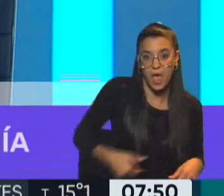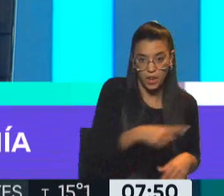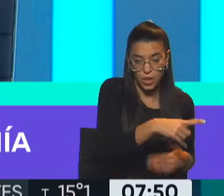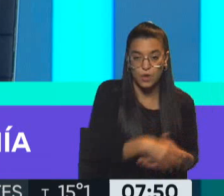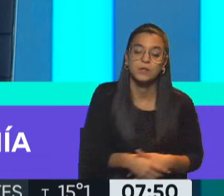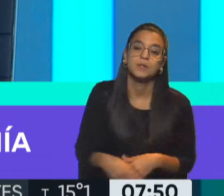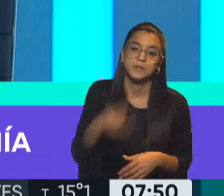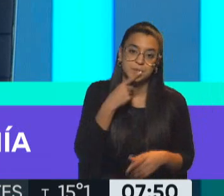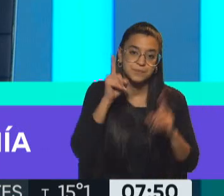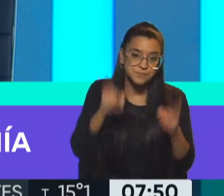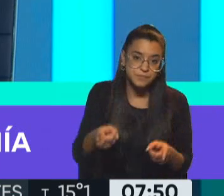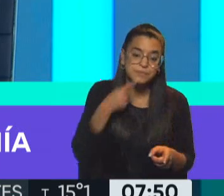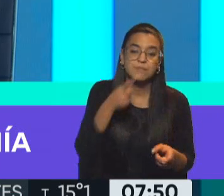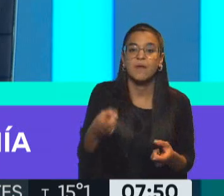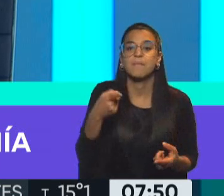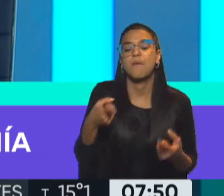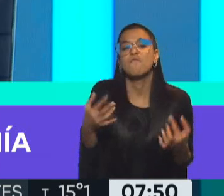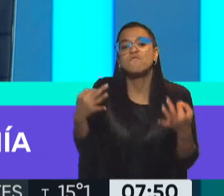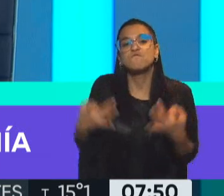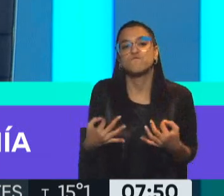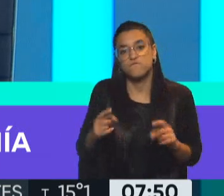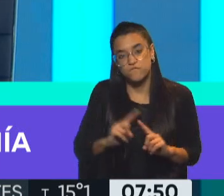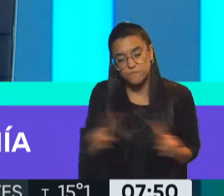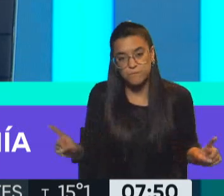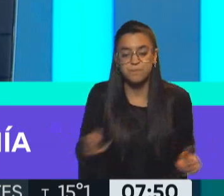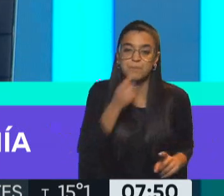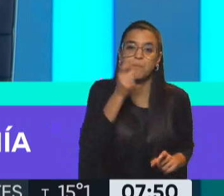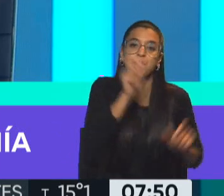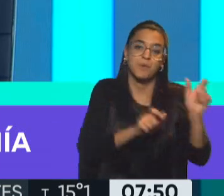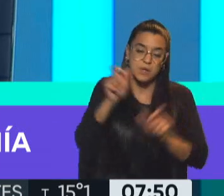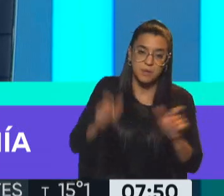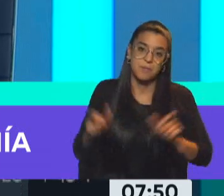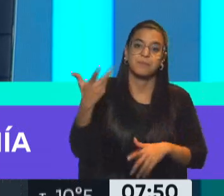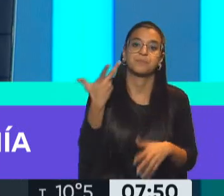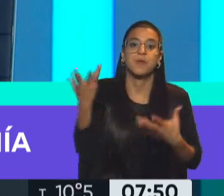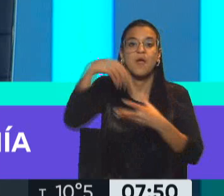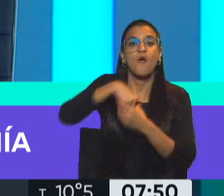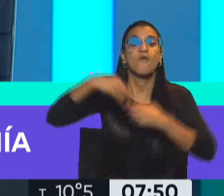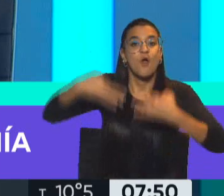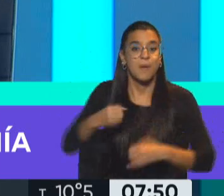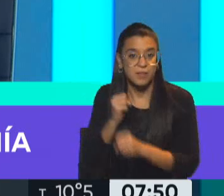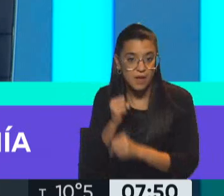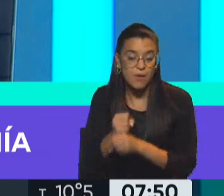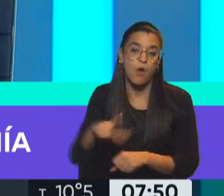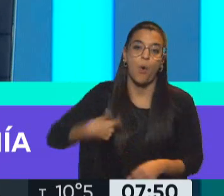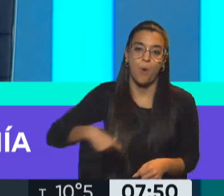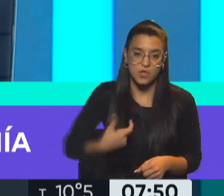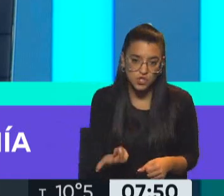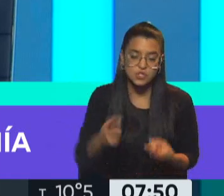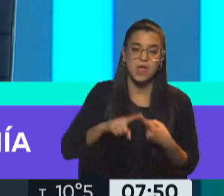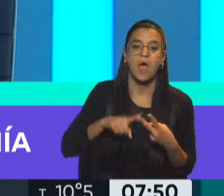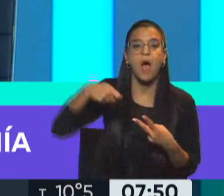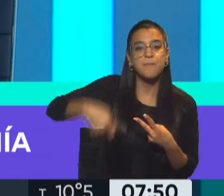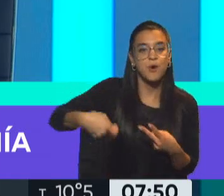tiene que ver con la informalidad del empleo no en caso que aquellas personas que se incorporen formalmente al mercado de trabajo tengan obra social tengan